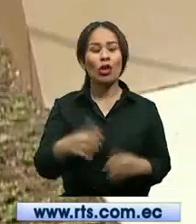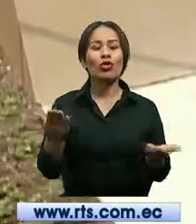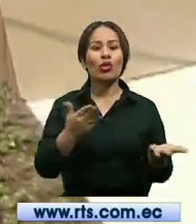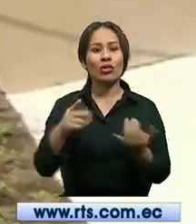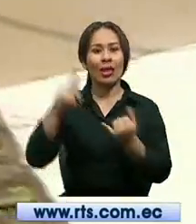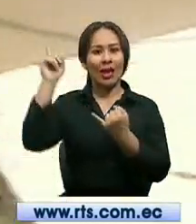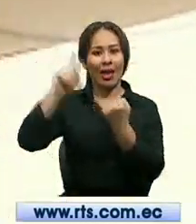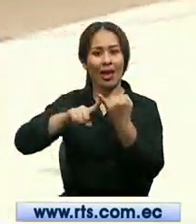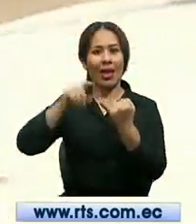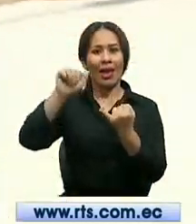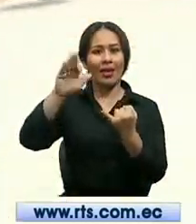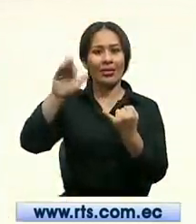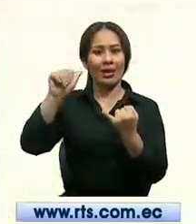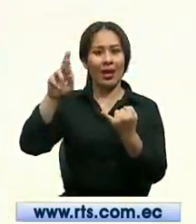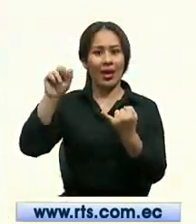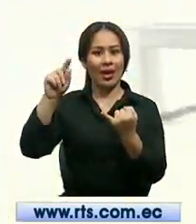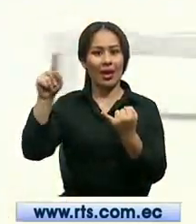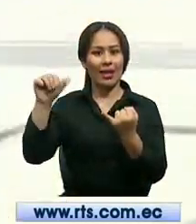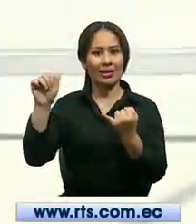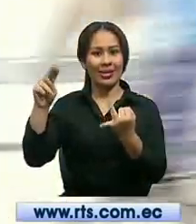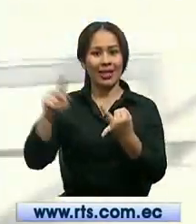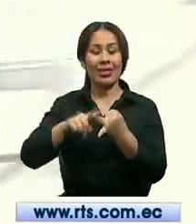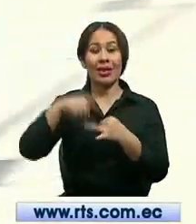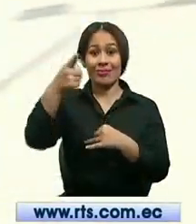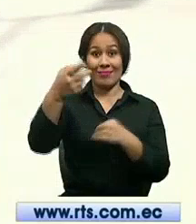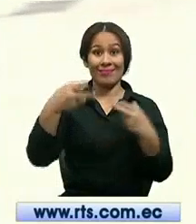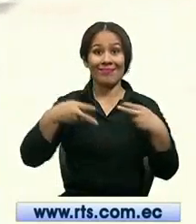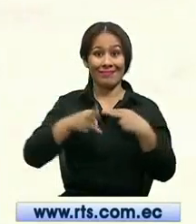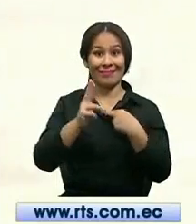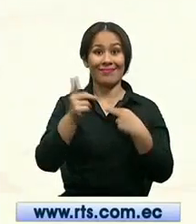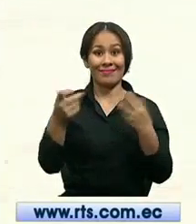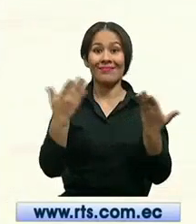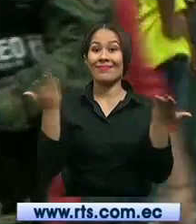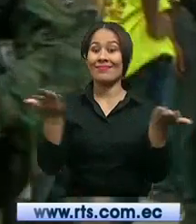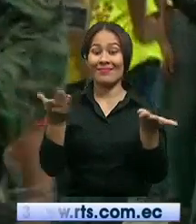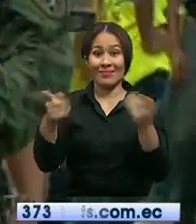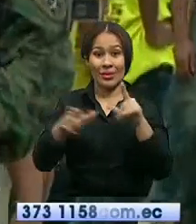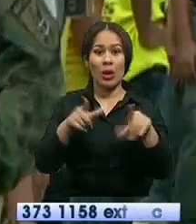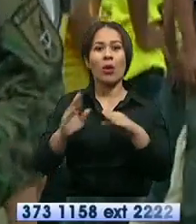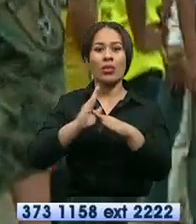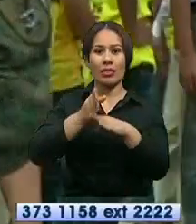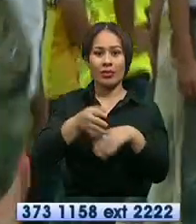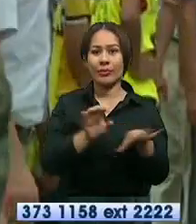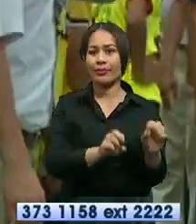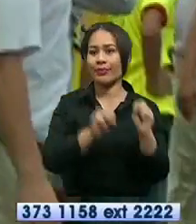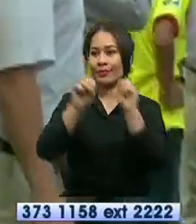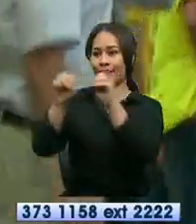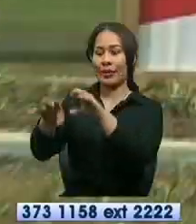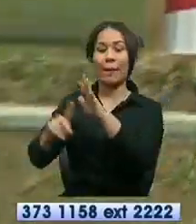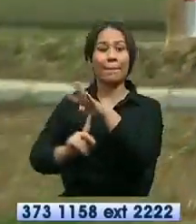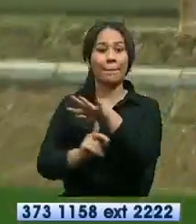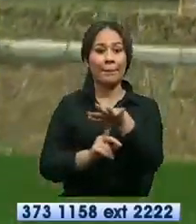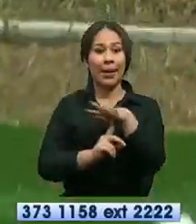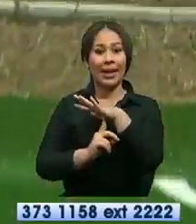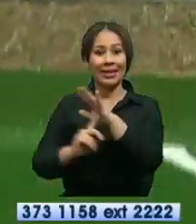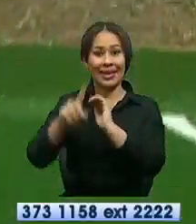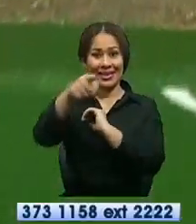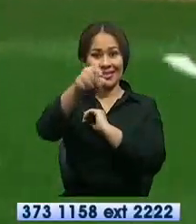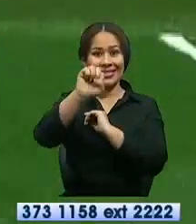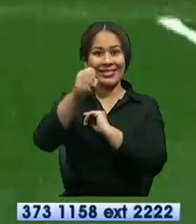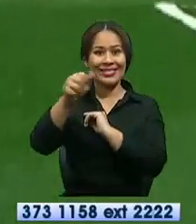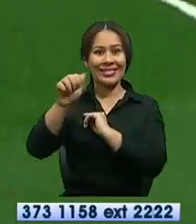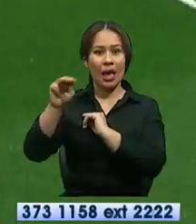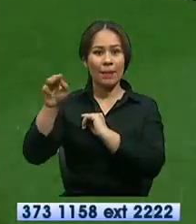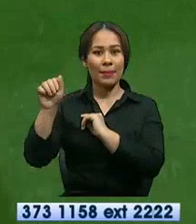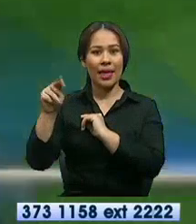Atarazana, inauguró el Complejo Deportivo Pío Jaramillo y minutos después llegó hasta el Parque Samanes, sitio donde